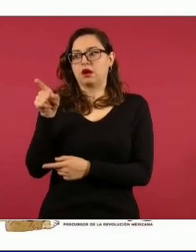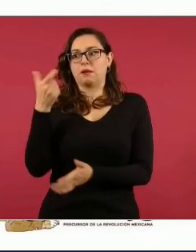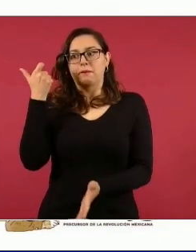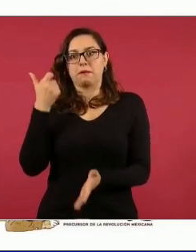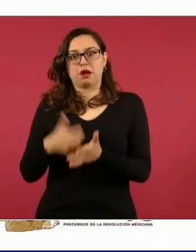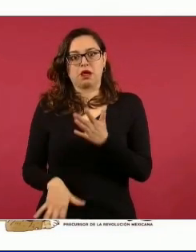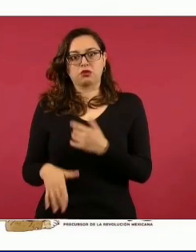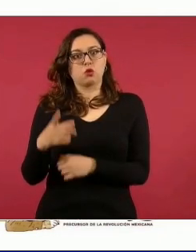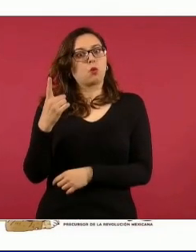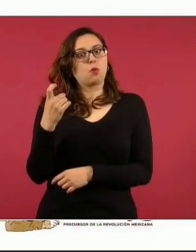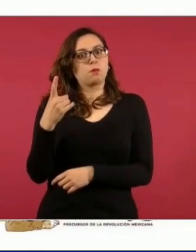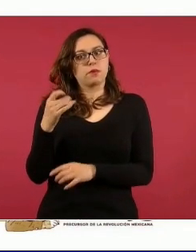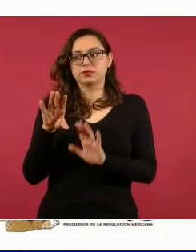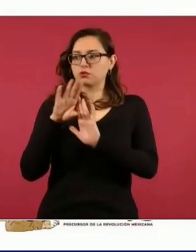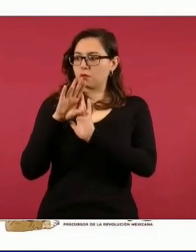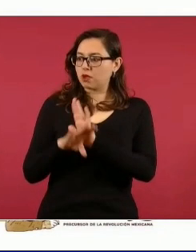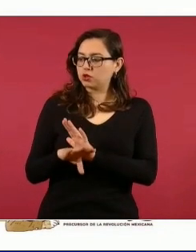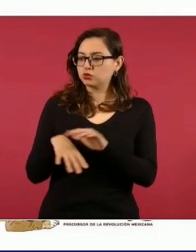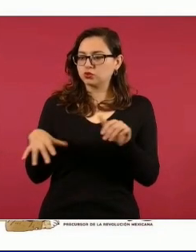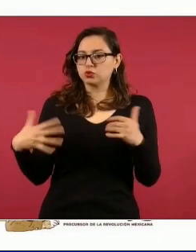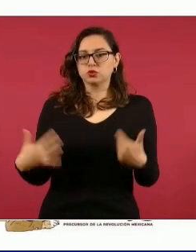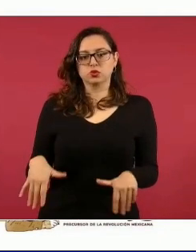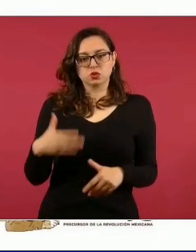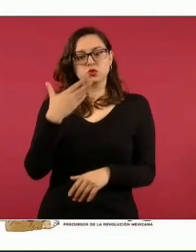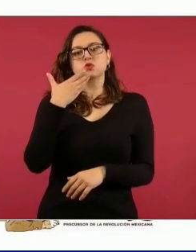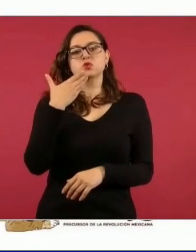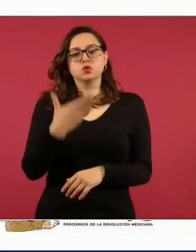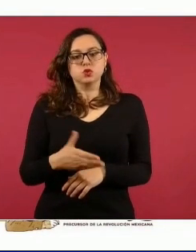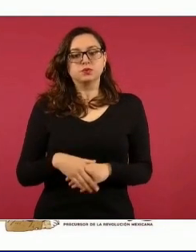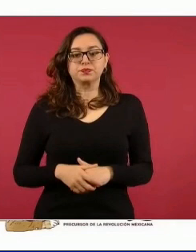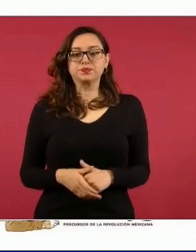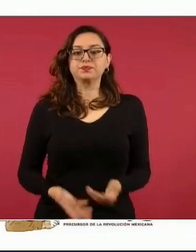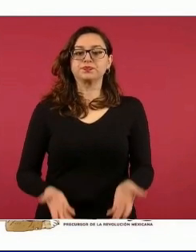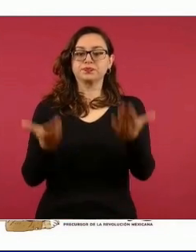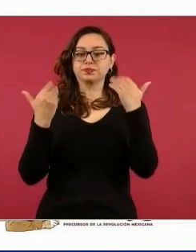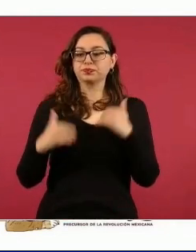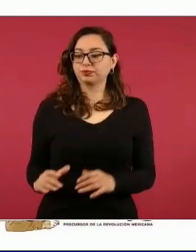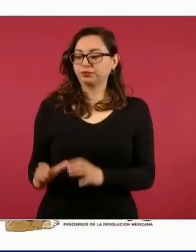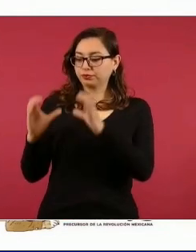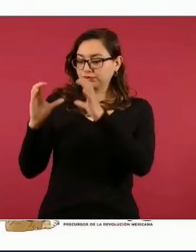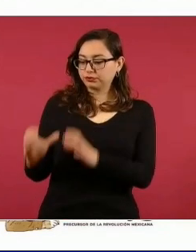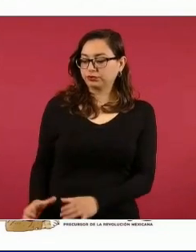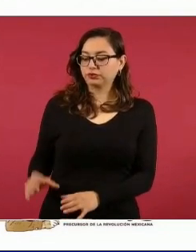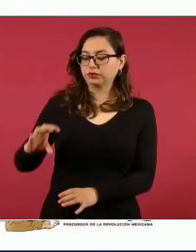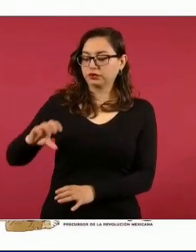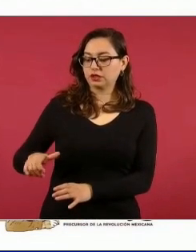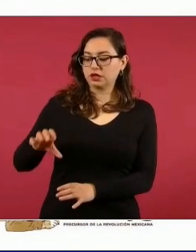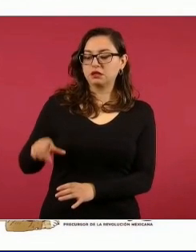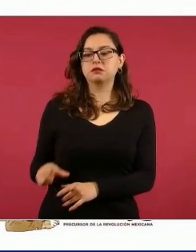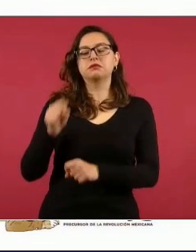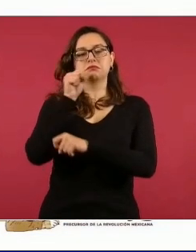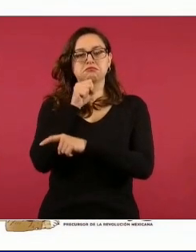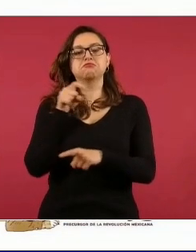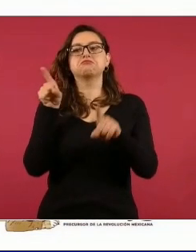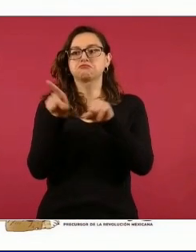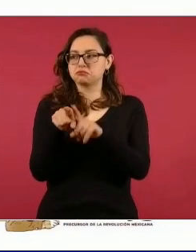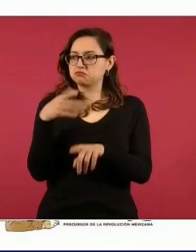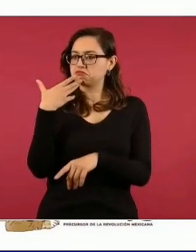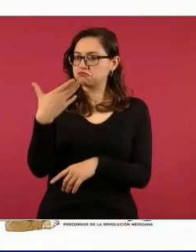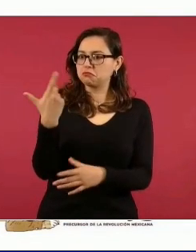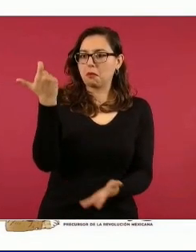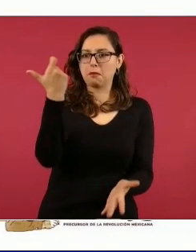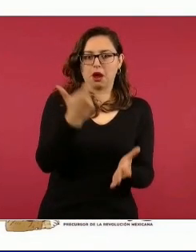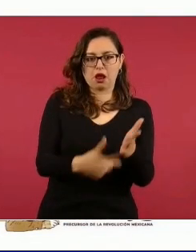litro por abajo del precio máximo. También para cilindros de gas encontramos ejemplos de aliados de